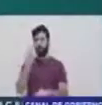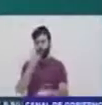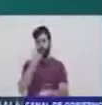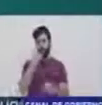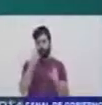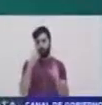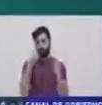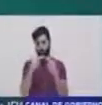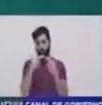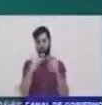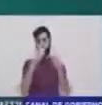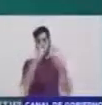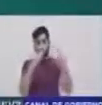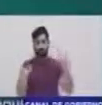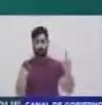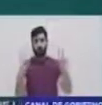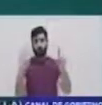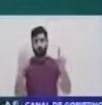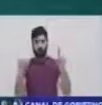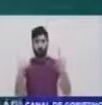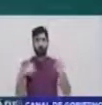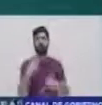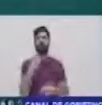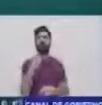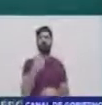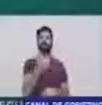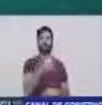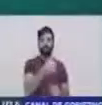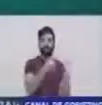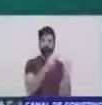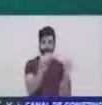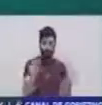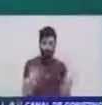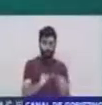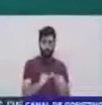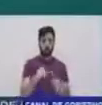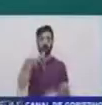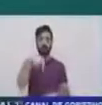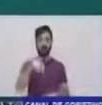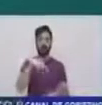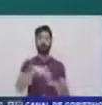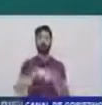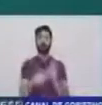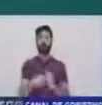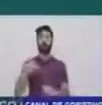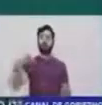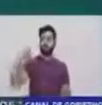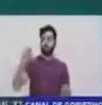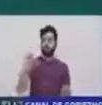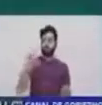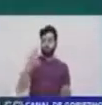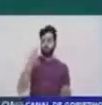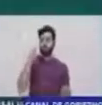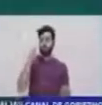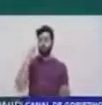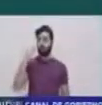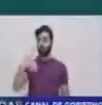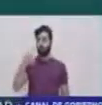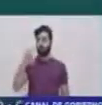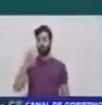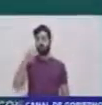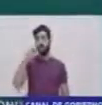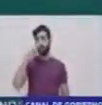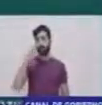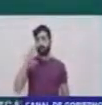lo que nos pedían. Entonces, continuando de allá, me queda que L es entonces